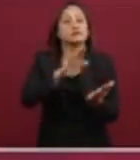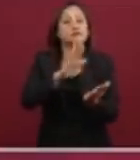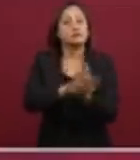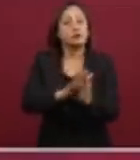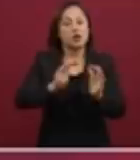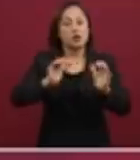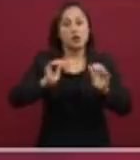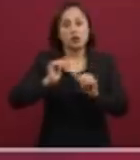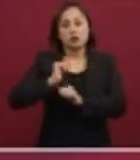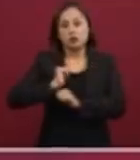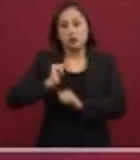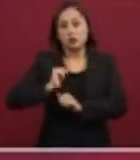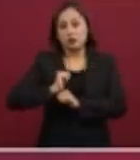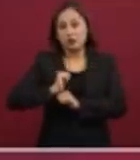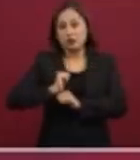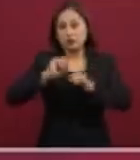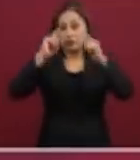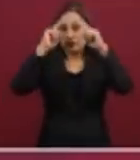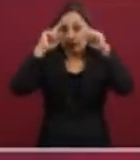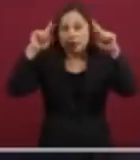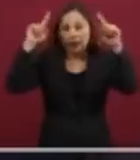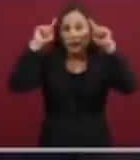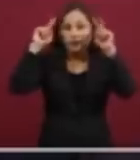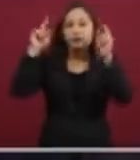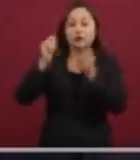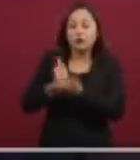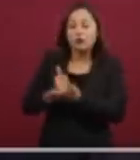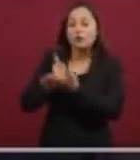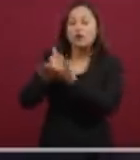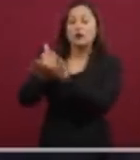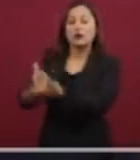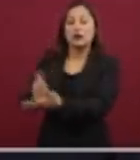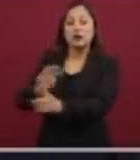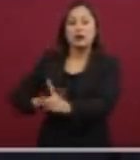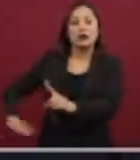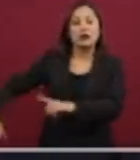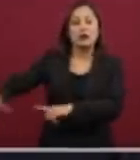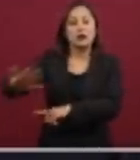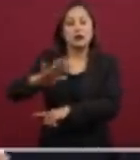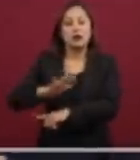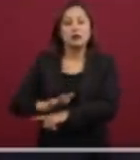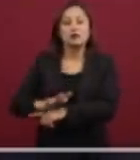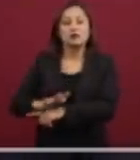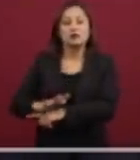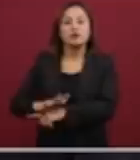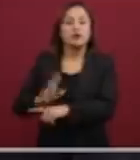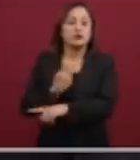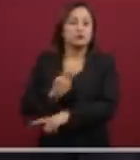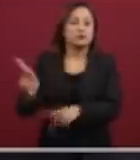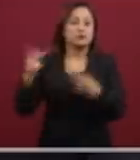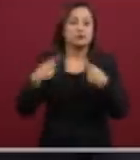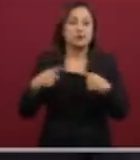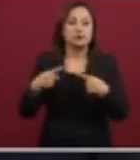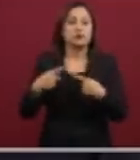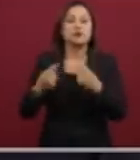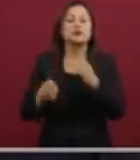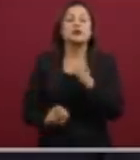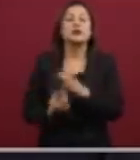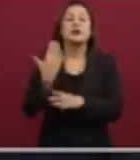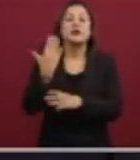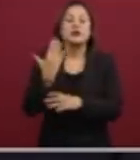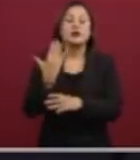ayudar en las labores de seguridad pública, la creación de la Guardia Nacional. Ahora sí,